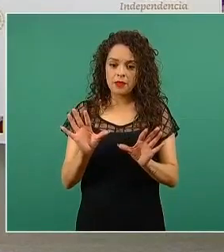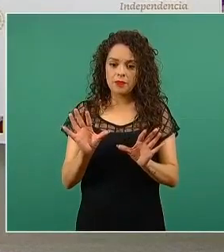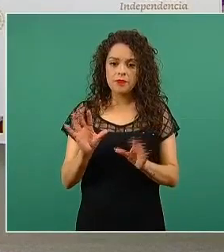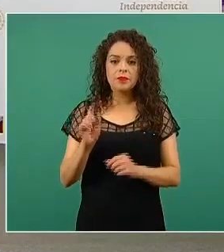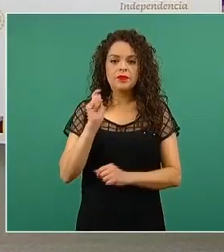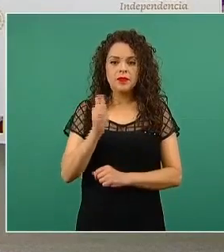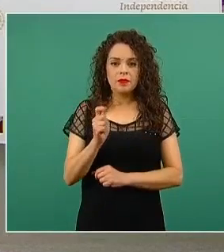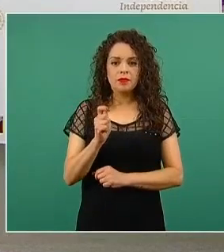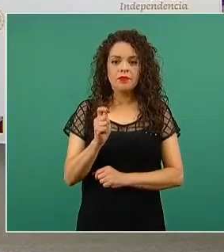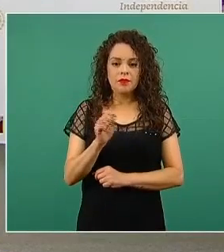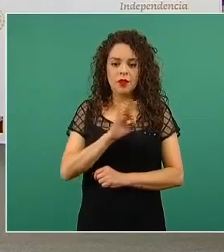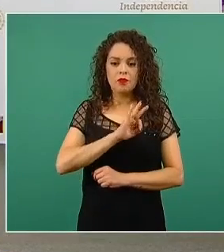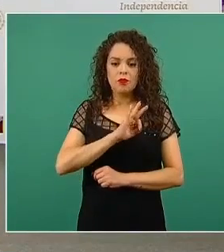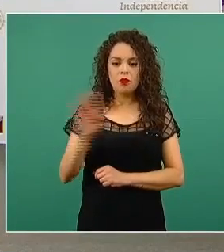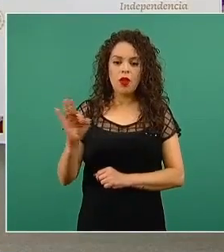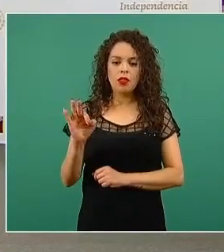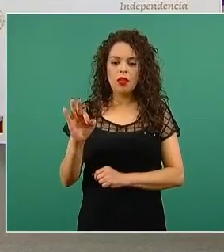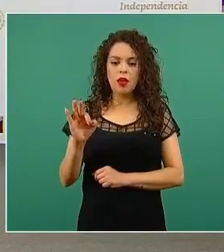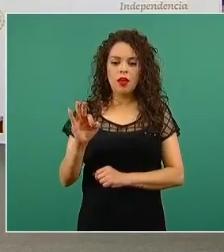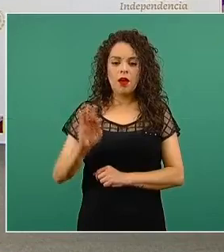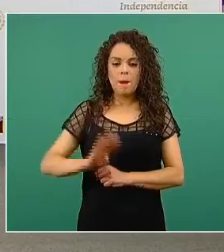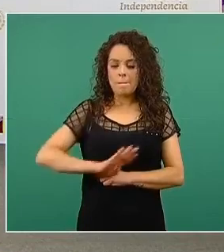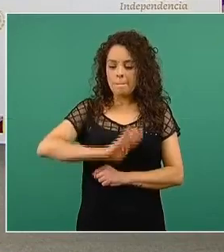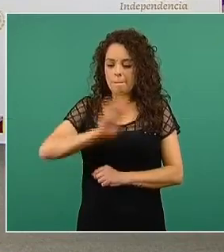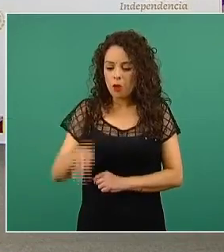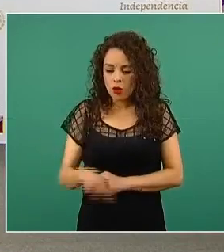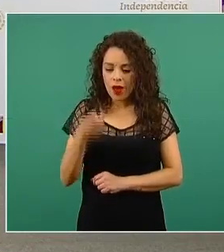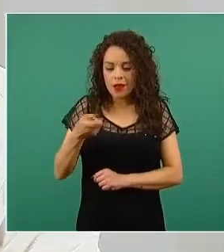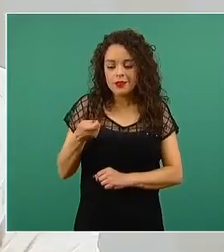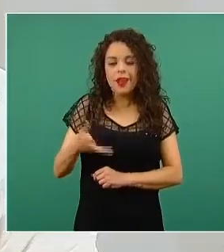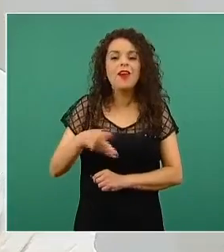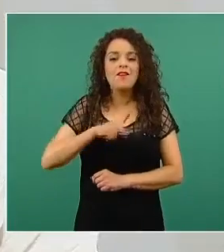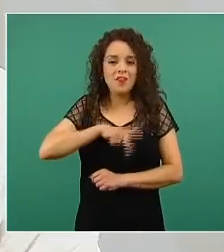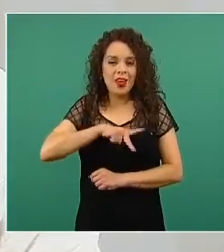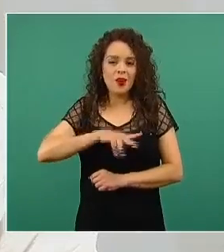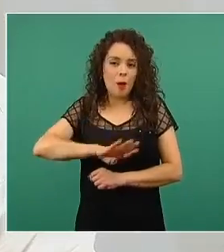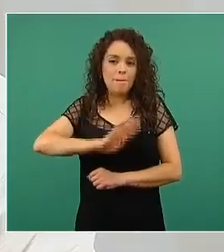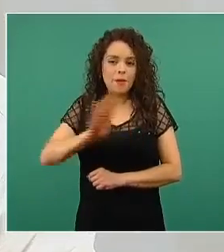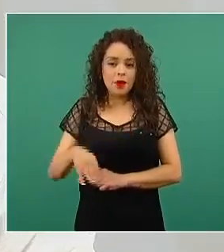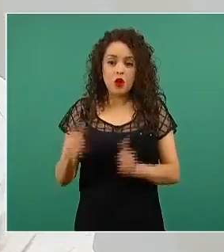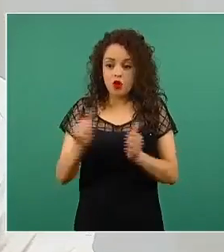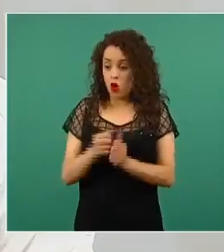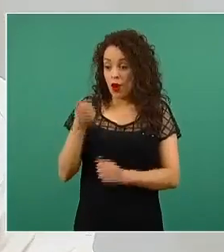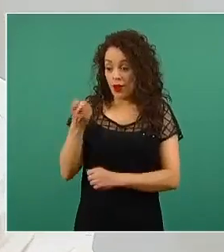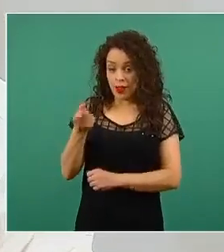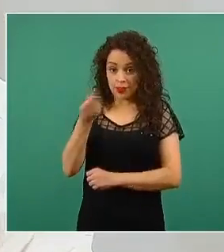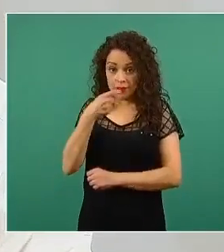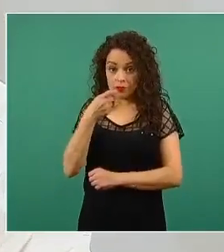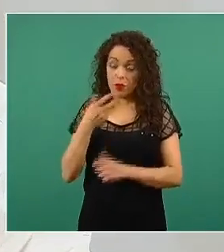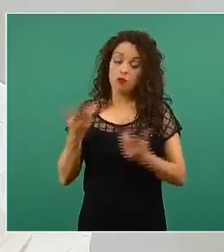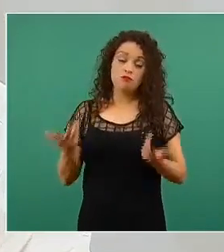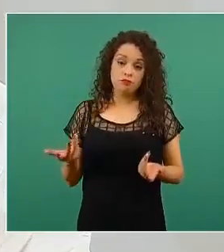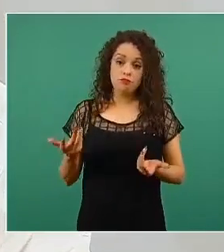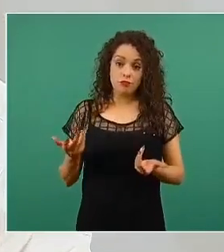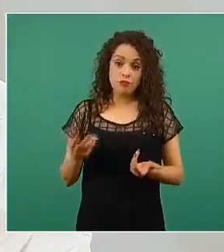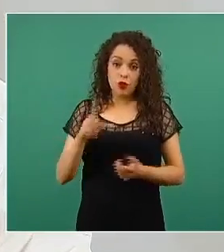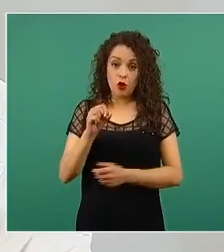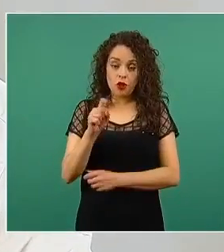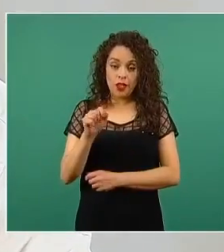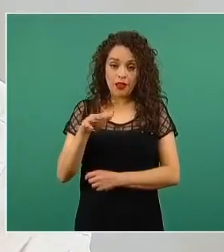moría, digamos, el virus, si se pudiera decir así, con el oseltamivir. Entonces, esto fue